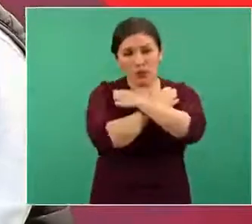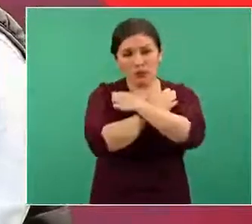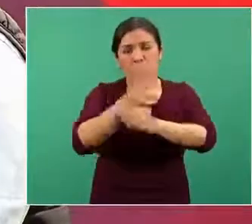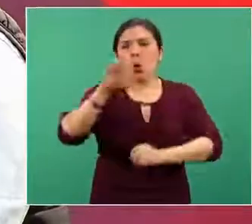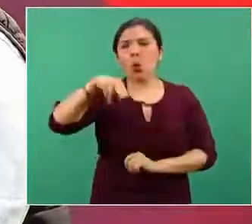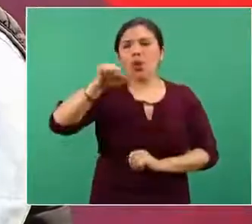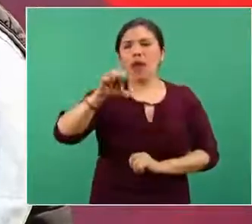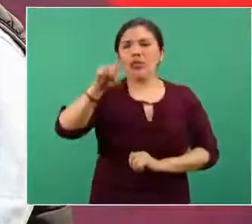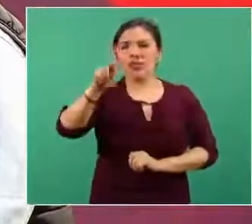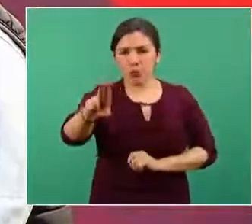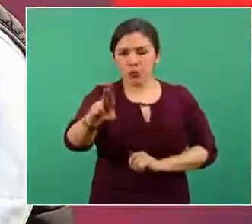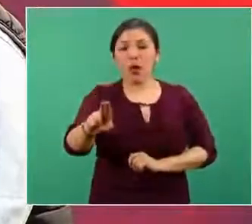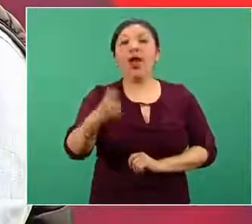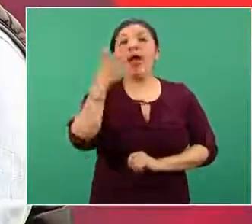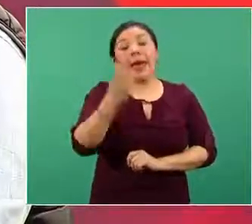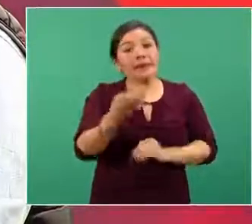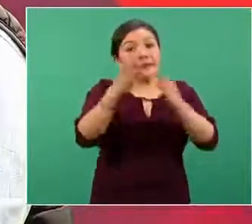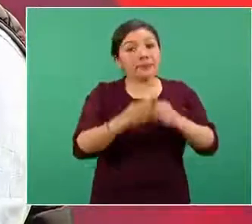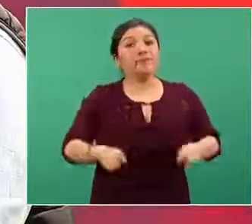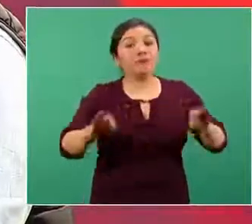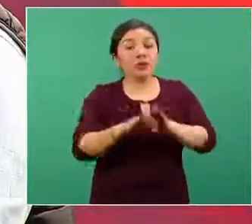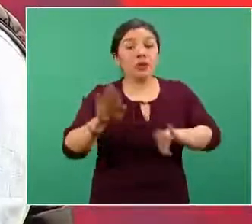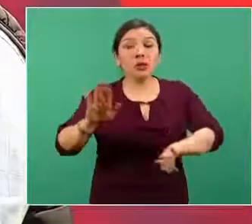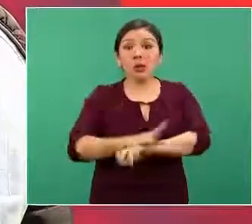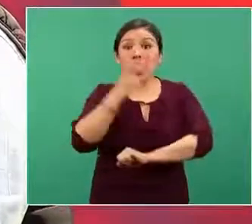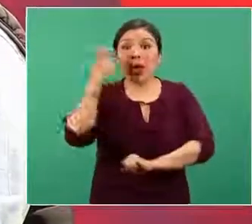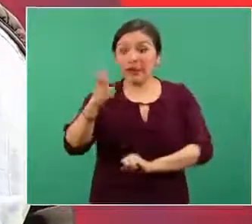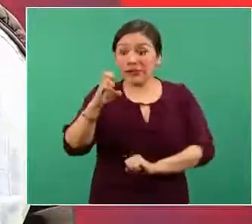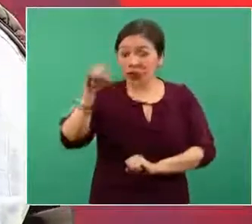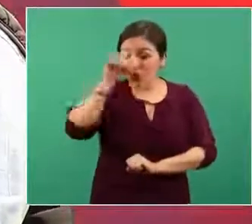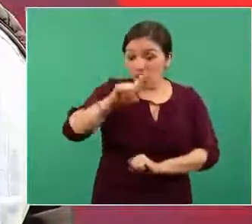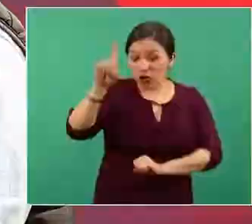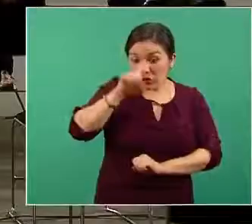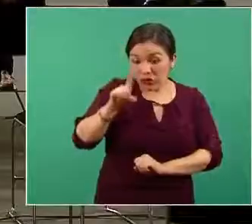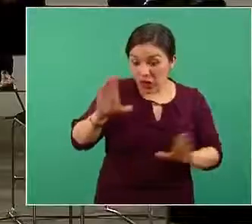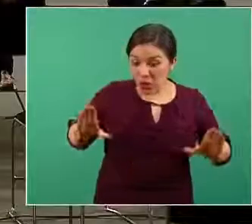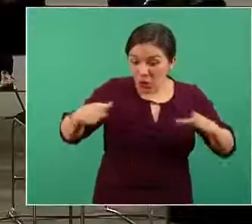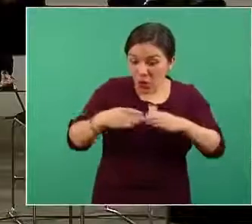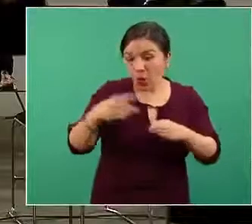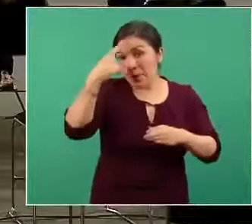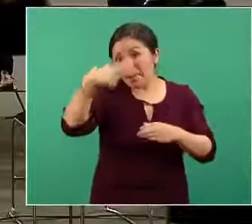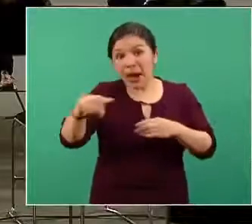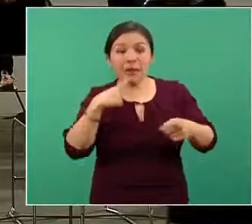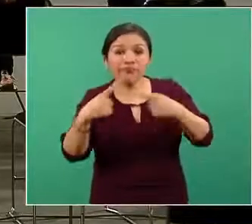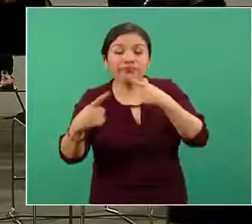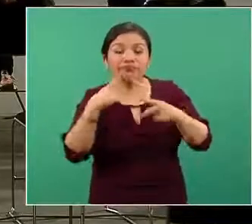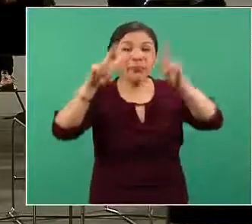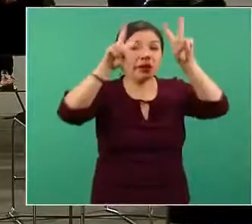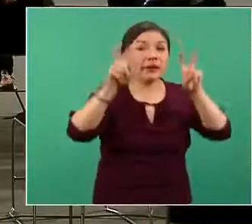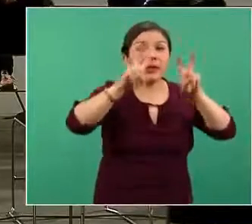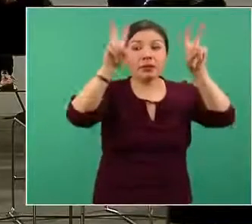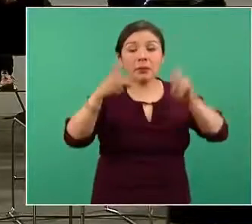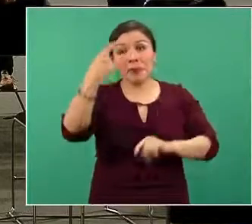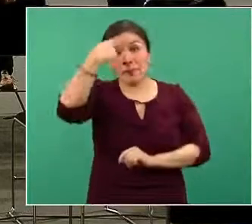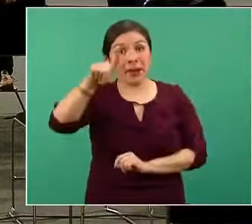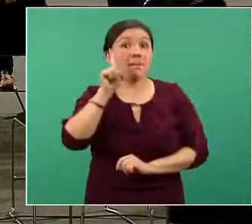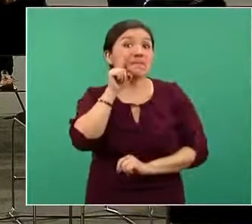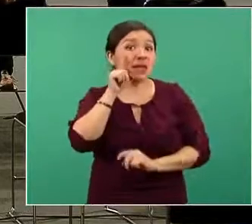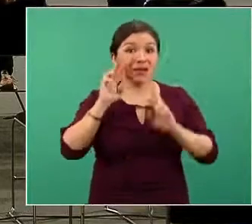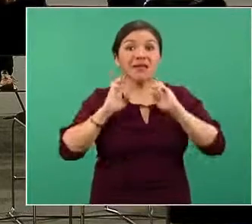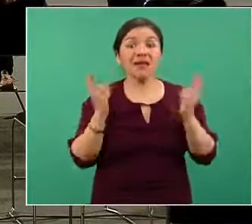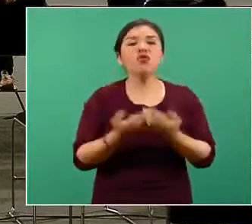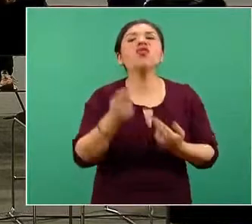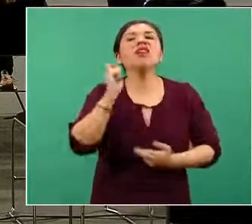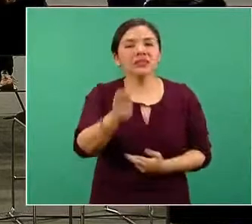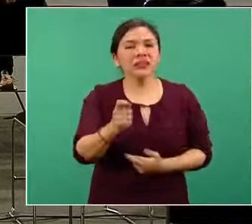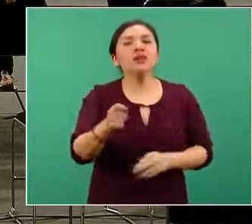CONAEDU. Y pues es importante porque en este consejo, precisamente de los temas que están en la agenda para el día de mañana,